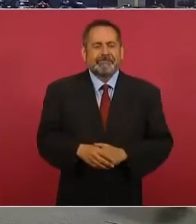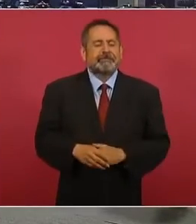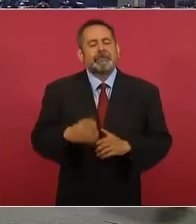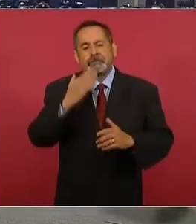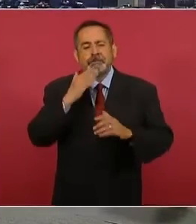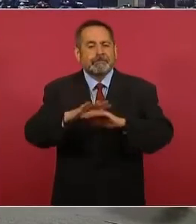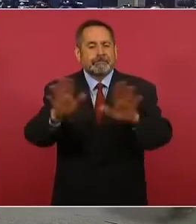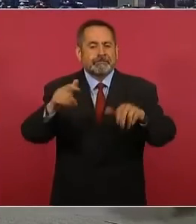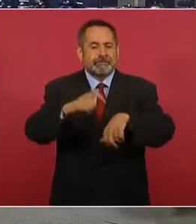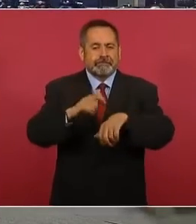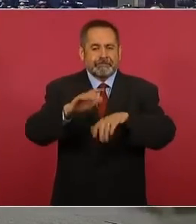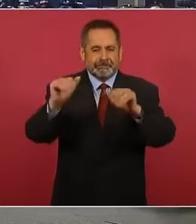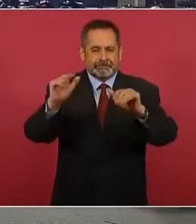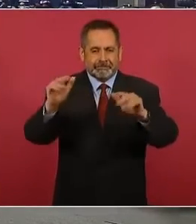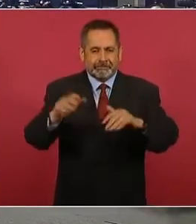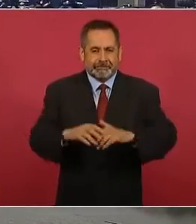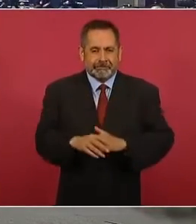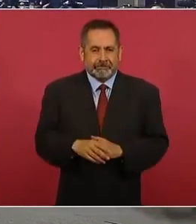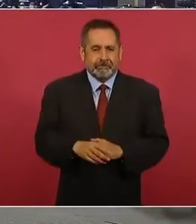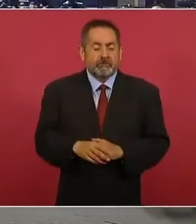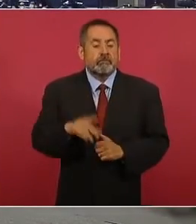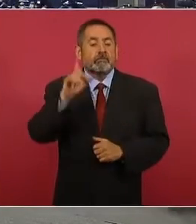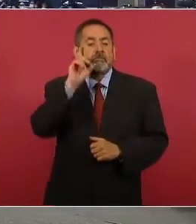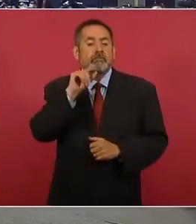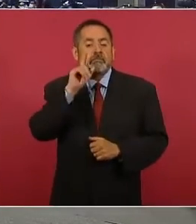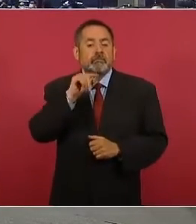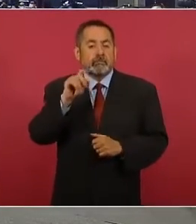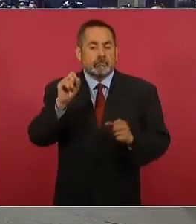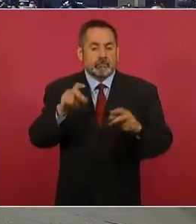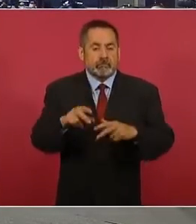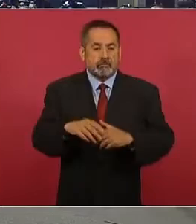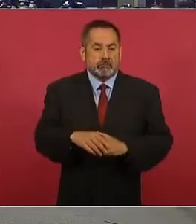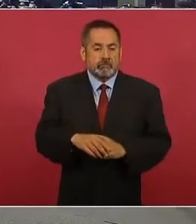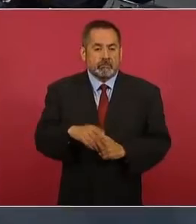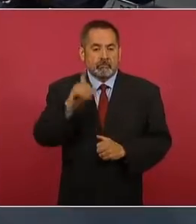Muy bien, ya, vámonos. Mañana,